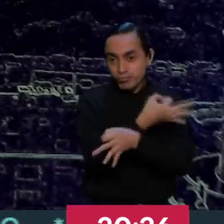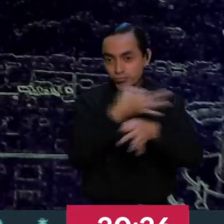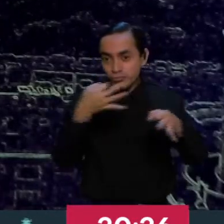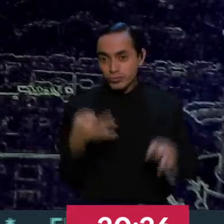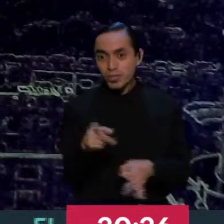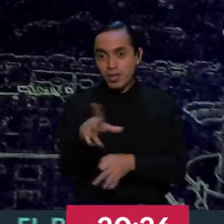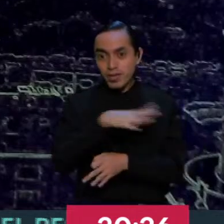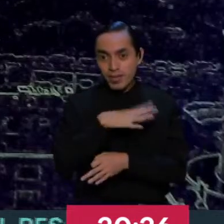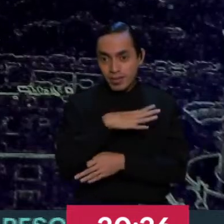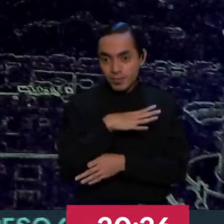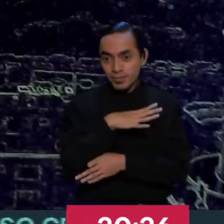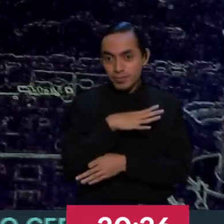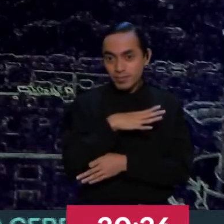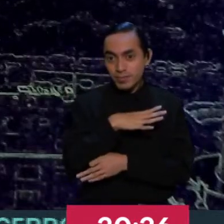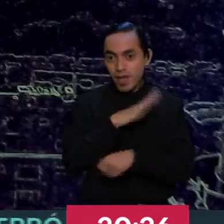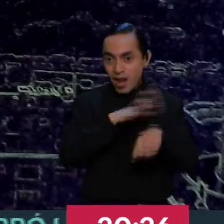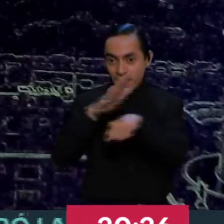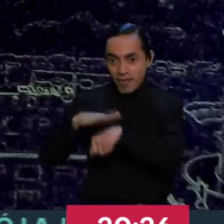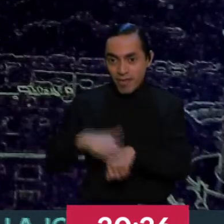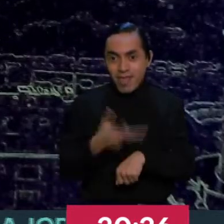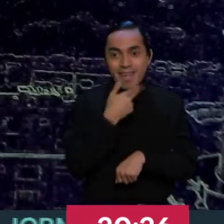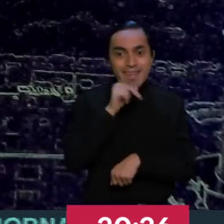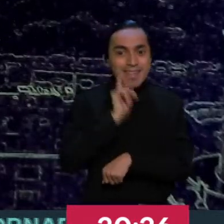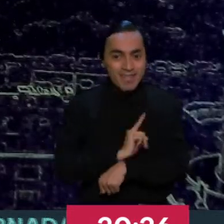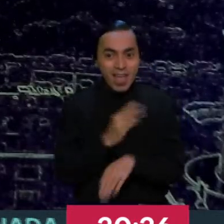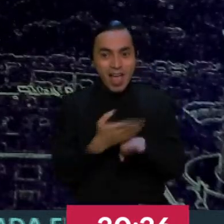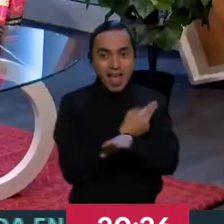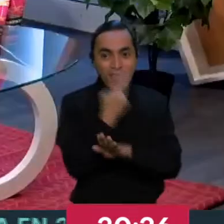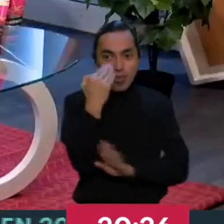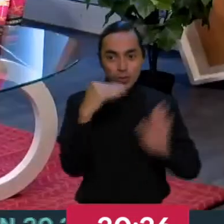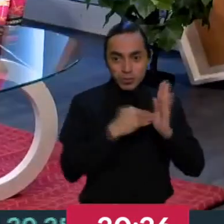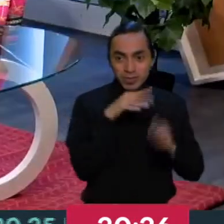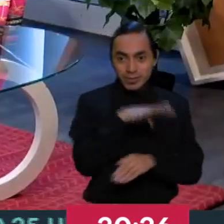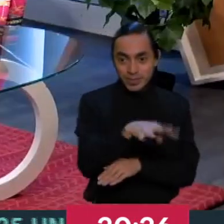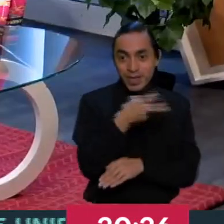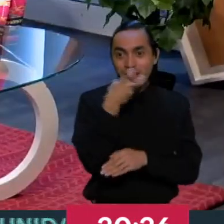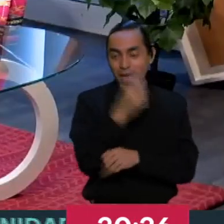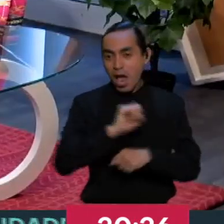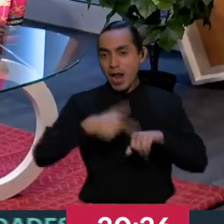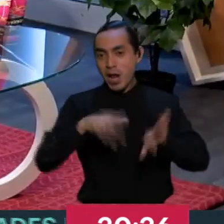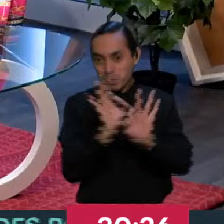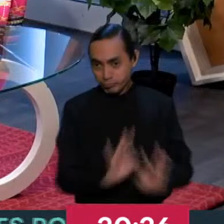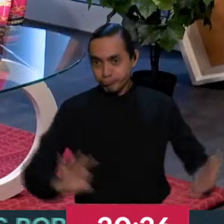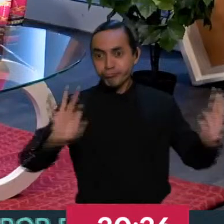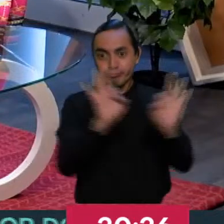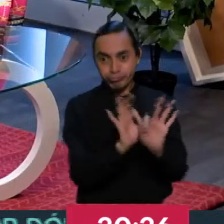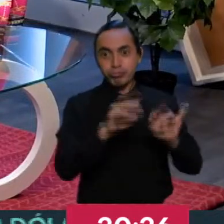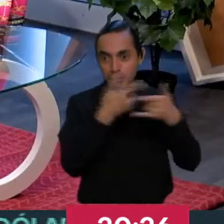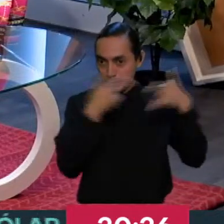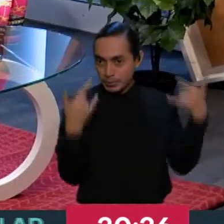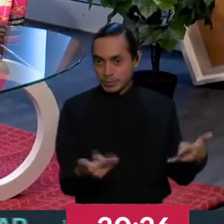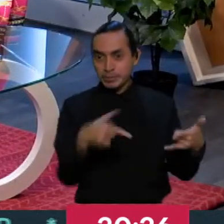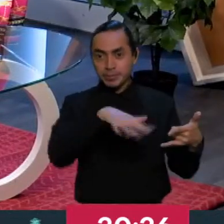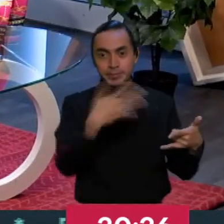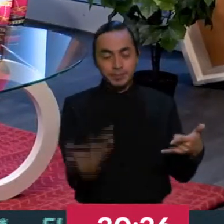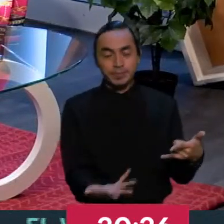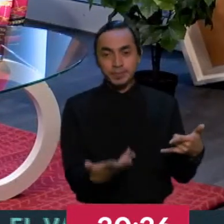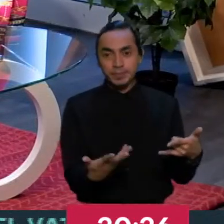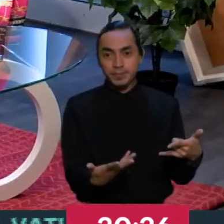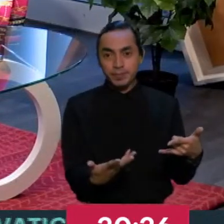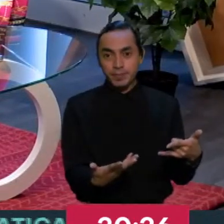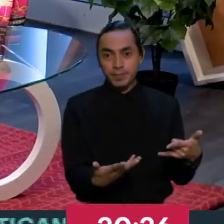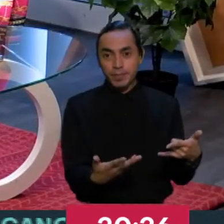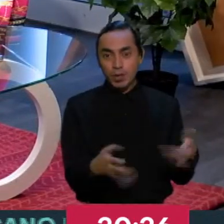de Alerta de Género, en el 2019. Y eso, pues, en verdad es un hito histórico, digamos, como